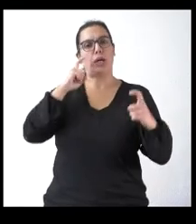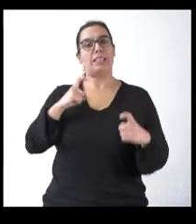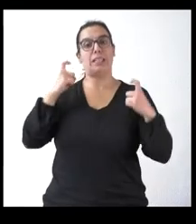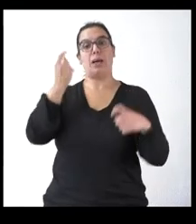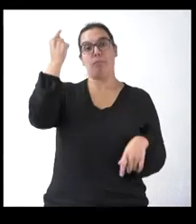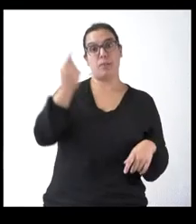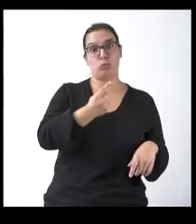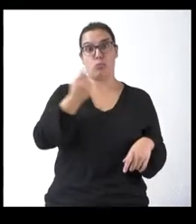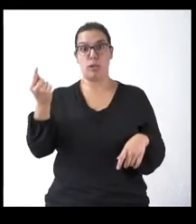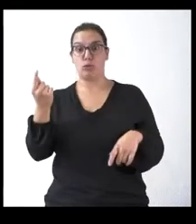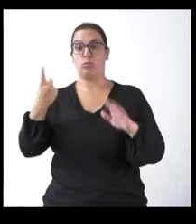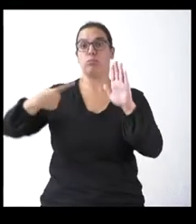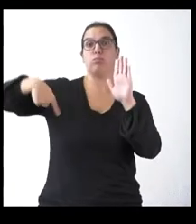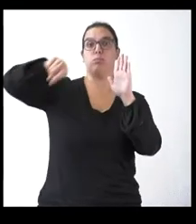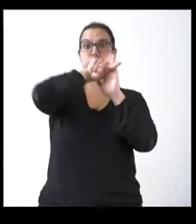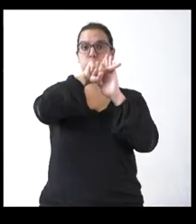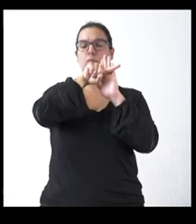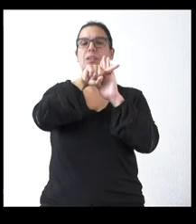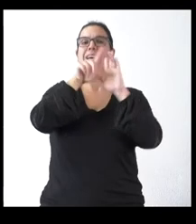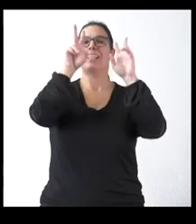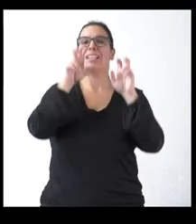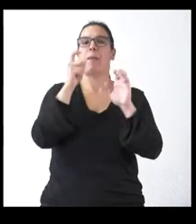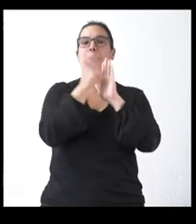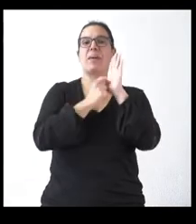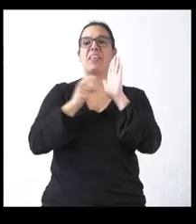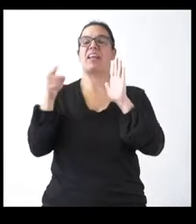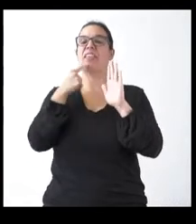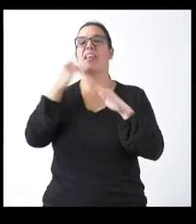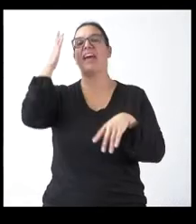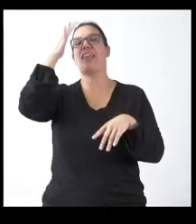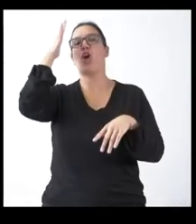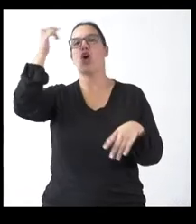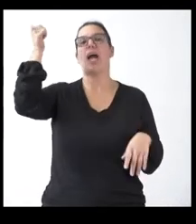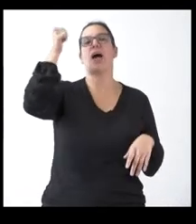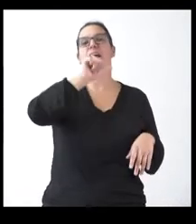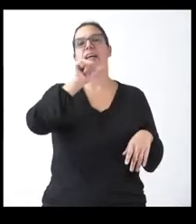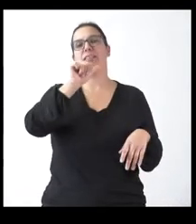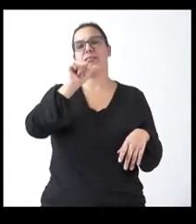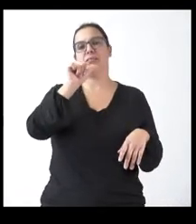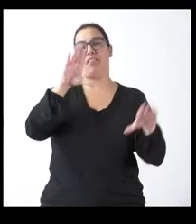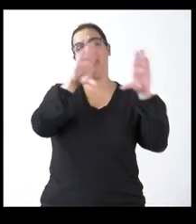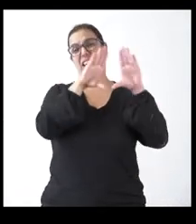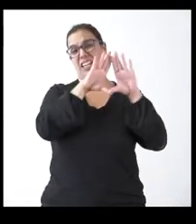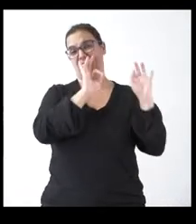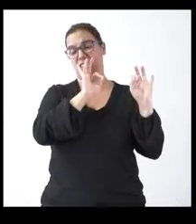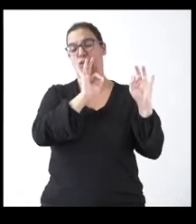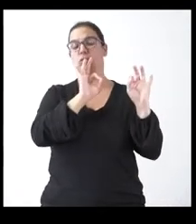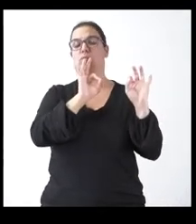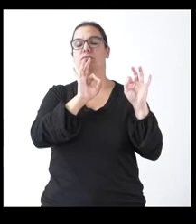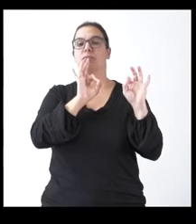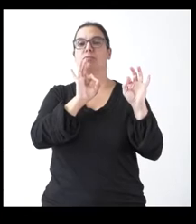todas aquellas lo llaman ellos medidas ideológicas de género no sé si de eso ya han hablado